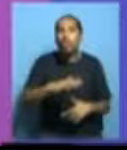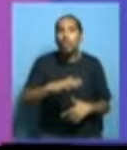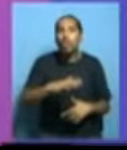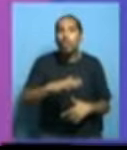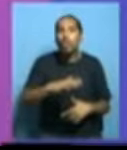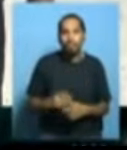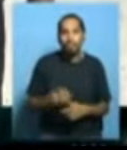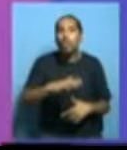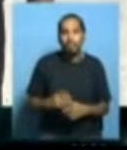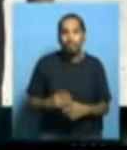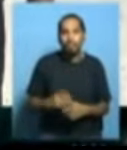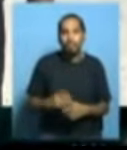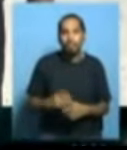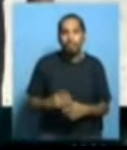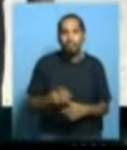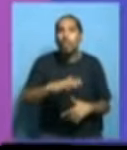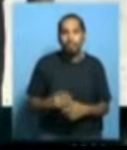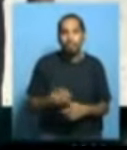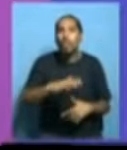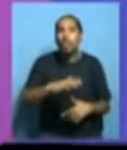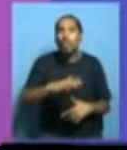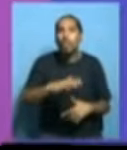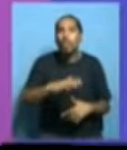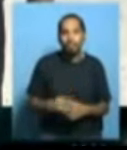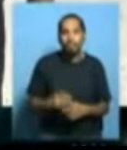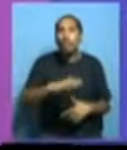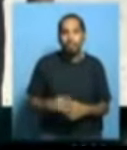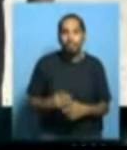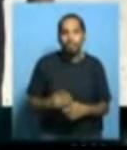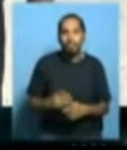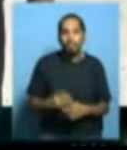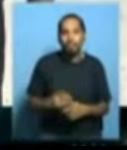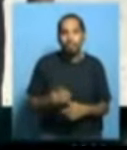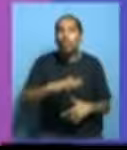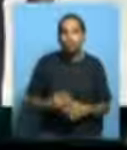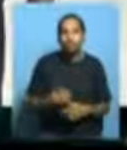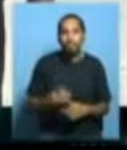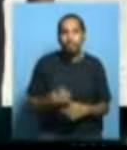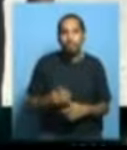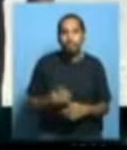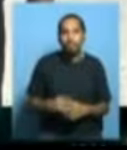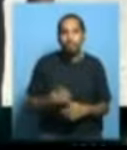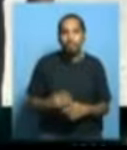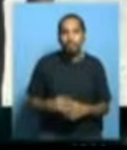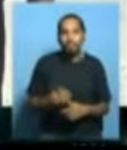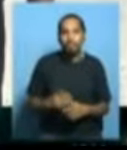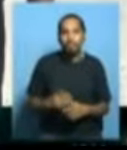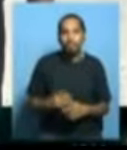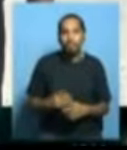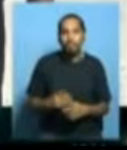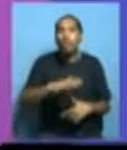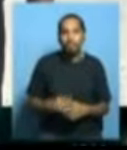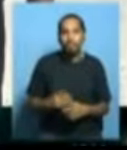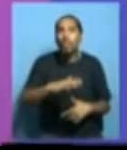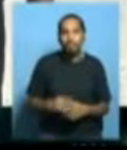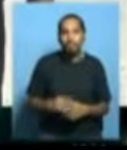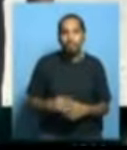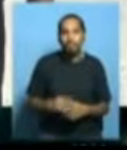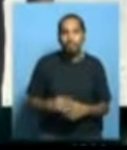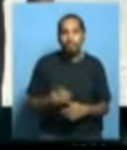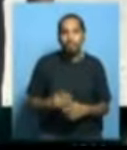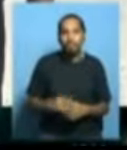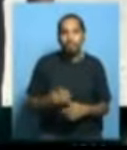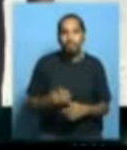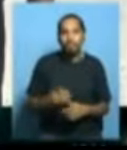principio podría haberse quedado sin frenos, digamos, por cómo se ve la situación, ¿no? Eso es lo que se está tratando de ver, porque